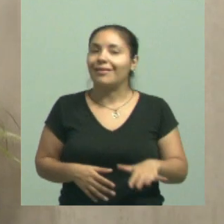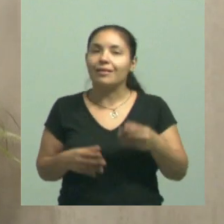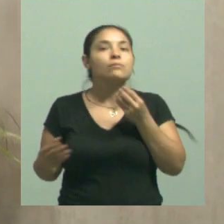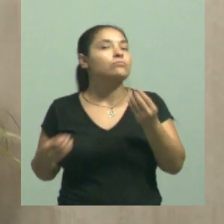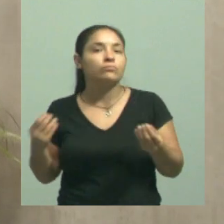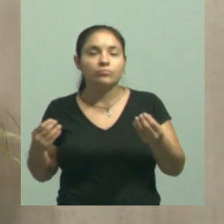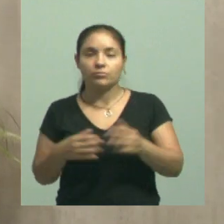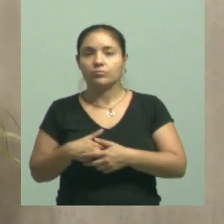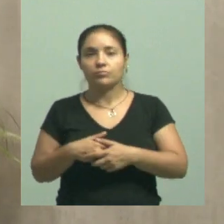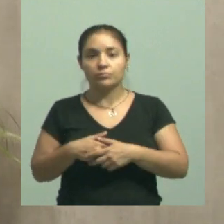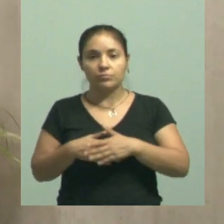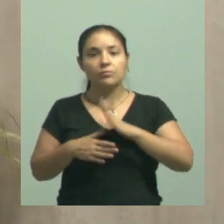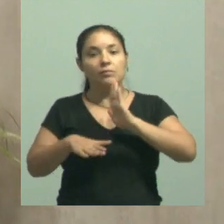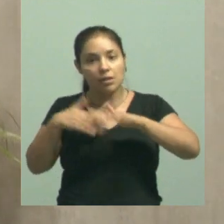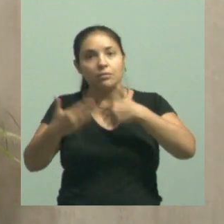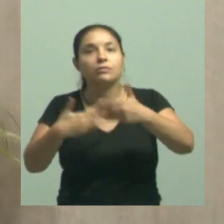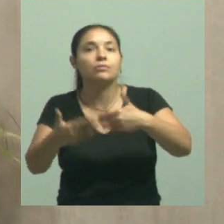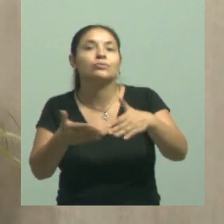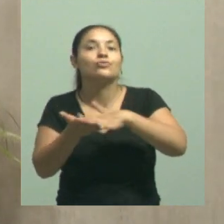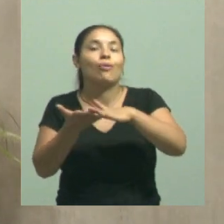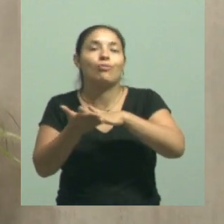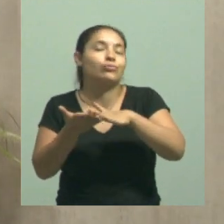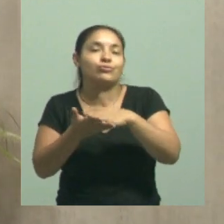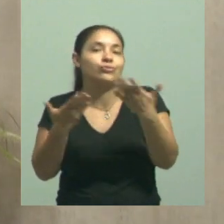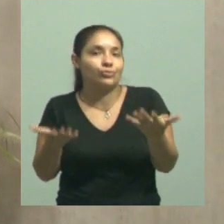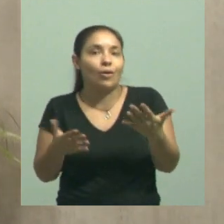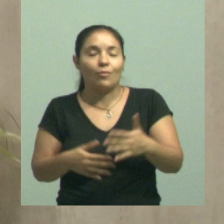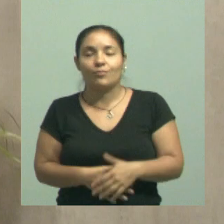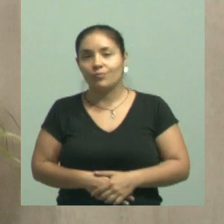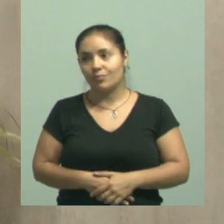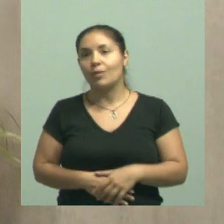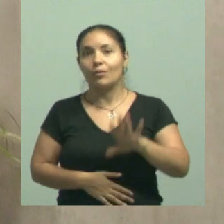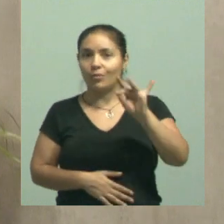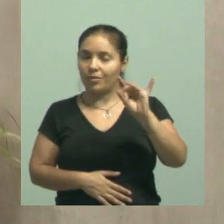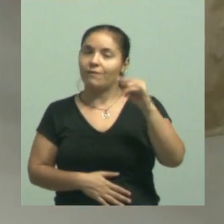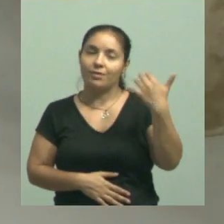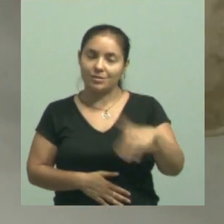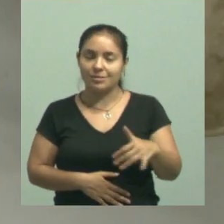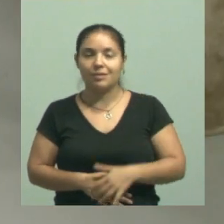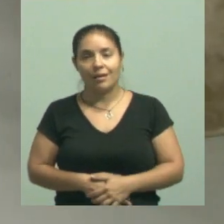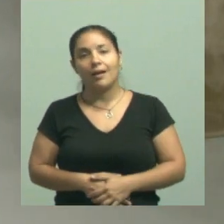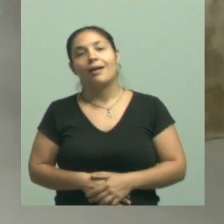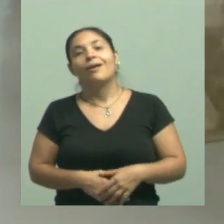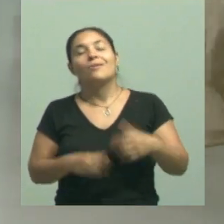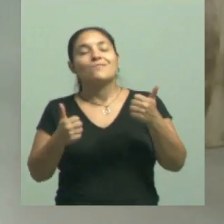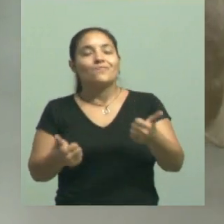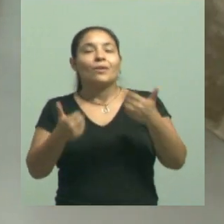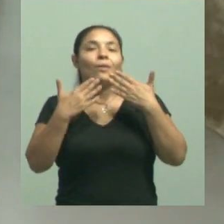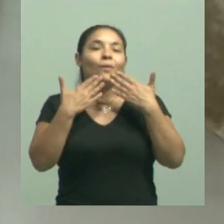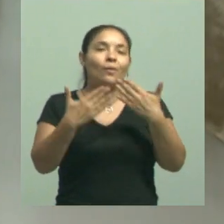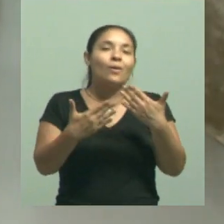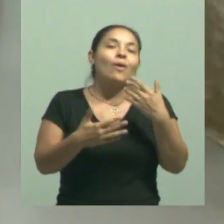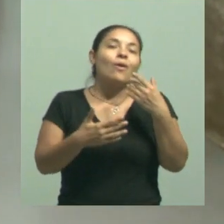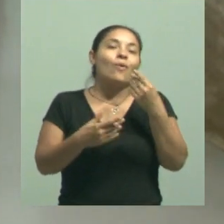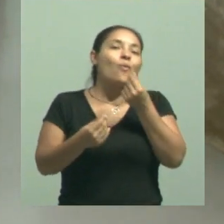dar, que es resolverlo conjuntamente. Está difícil, ¿No? Está difícil. Bueno, Julia, un placer tenerte con